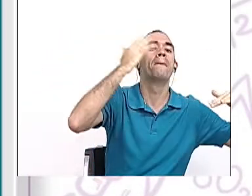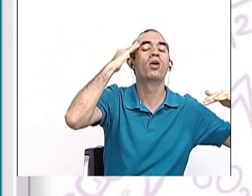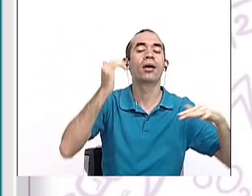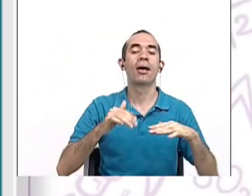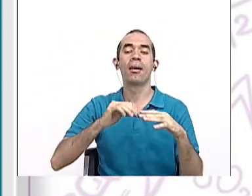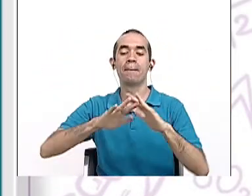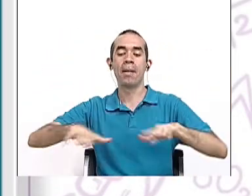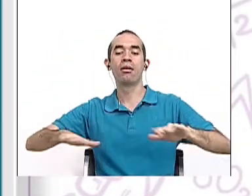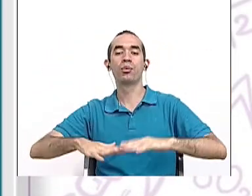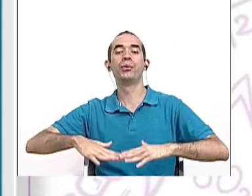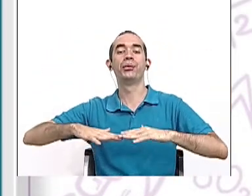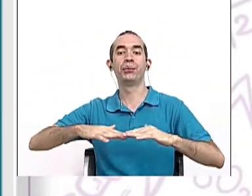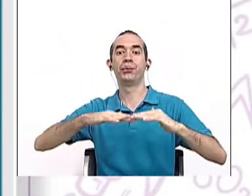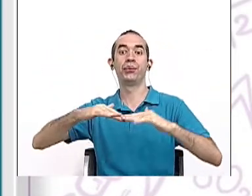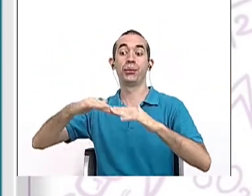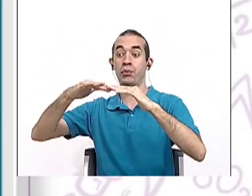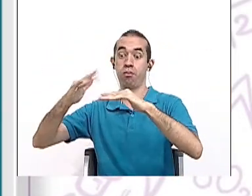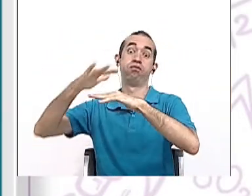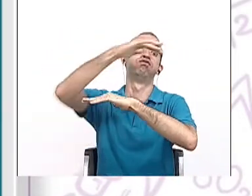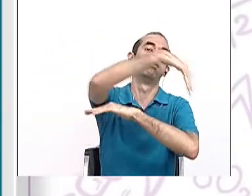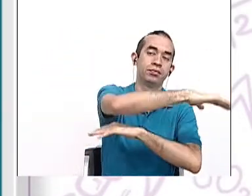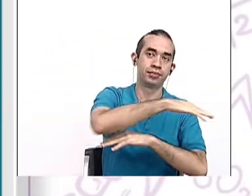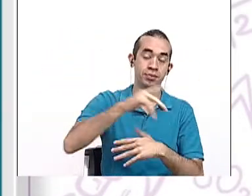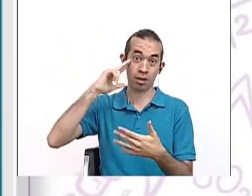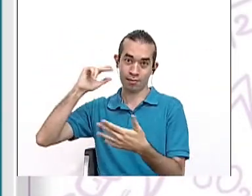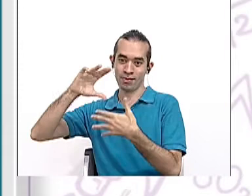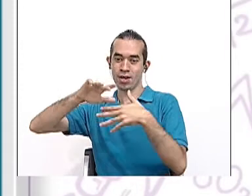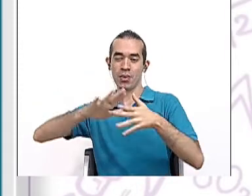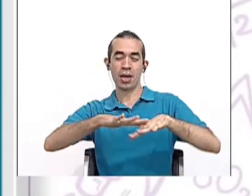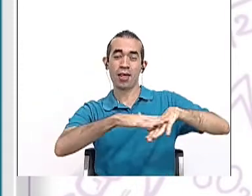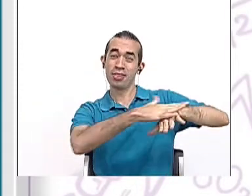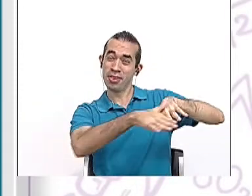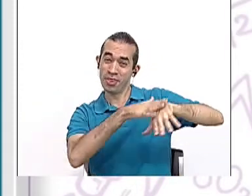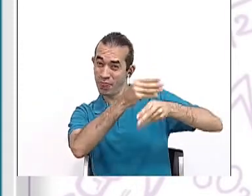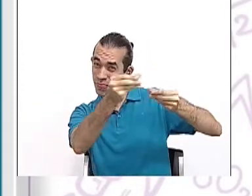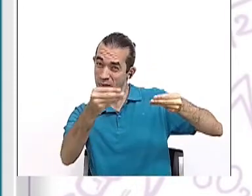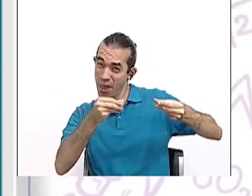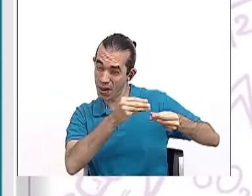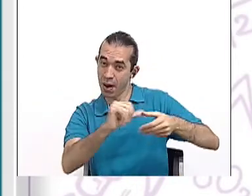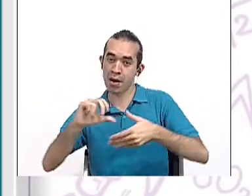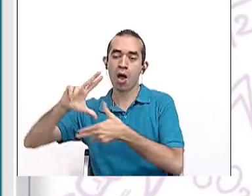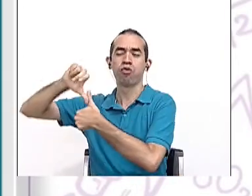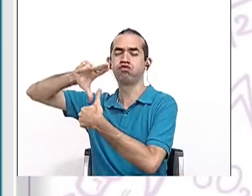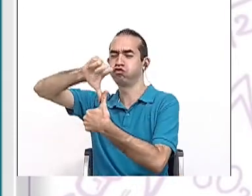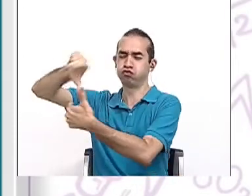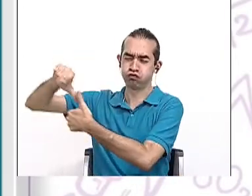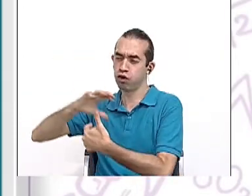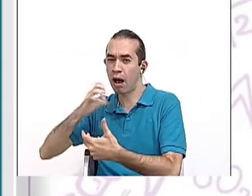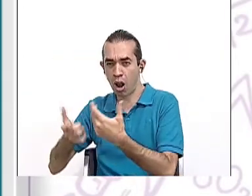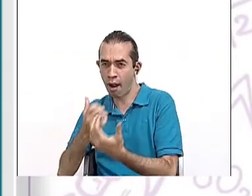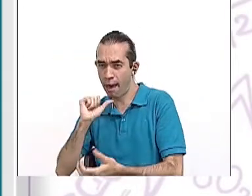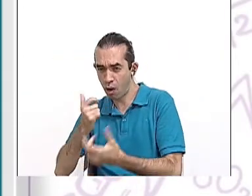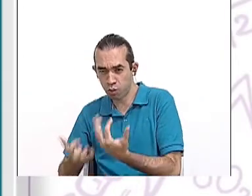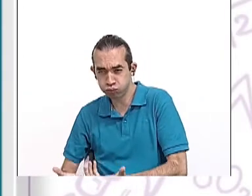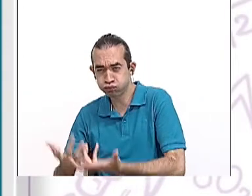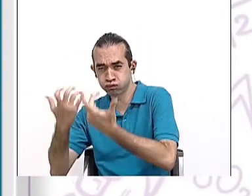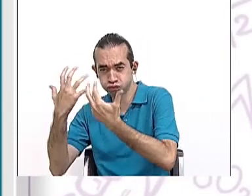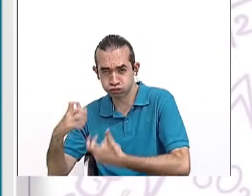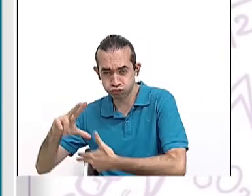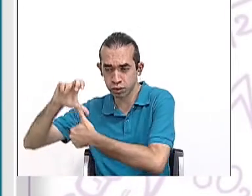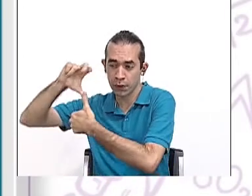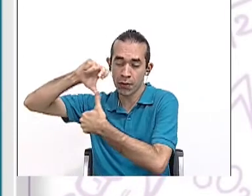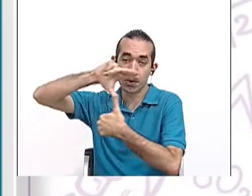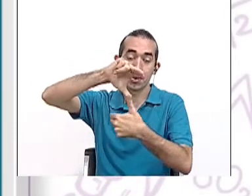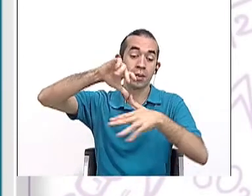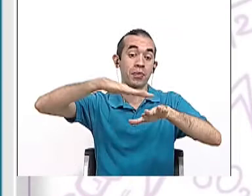el huracán llega a la tierra firme, deja de alimentarse del calor del agua del mar y pierde fuerza hasta desaparecer. Pero